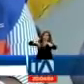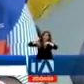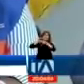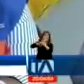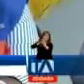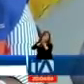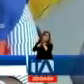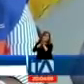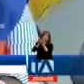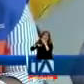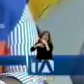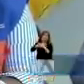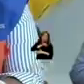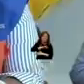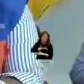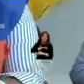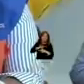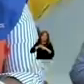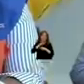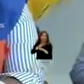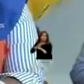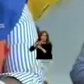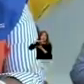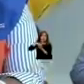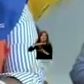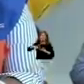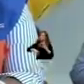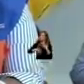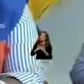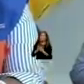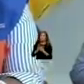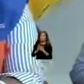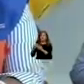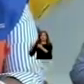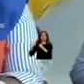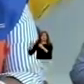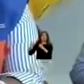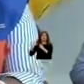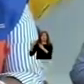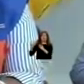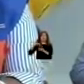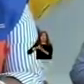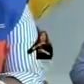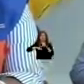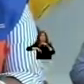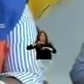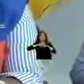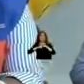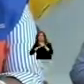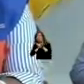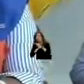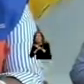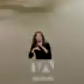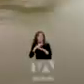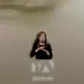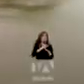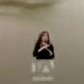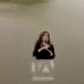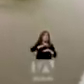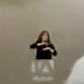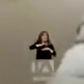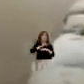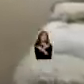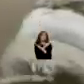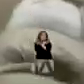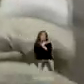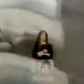los gobiernos autónomos descentralizados tuvieran la responsabilidad de ejecutar obras de mitigación del riesgo. En Salitre, el